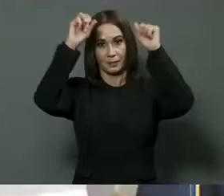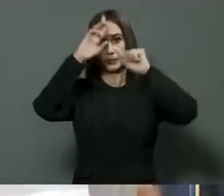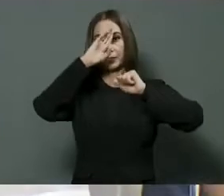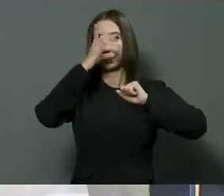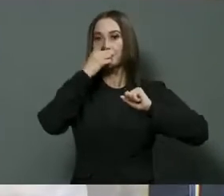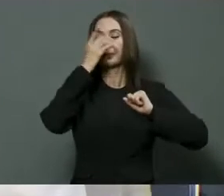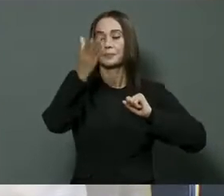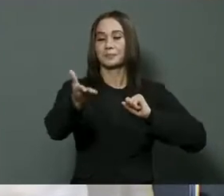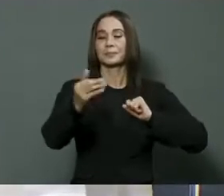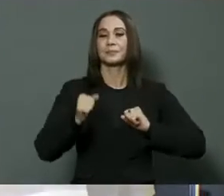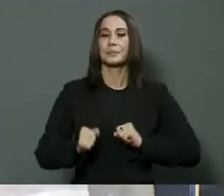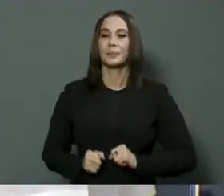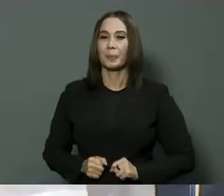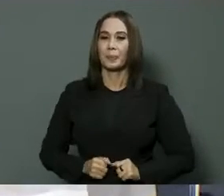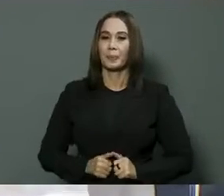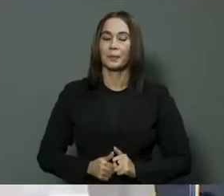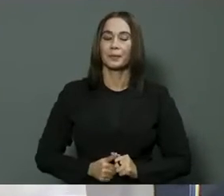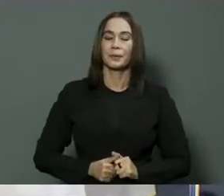República.